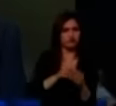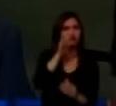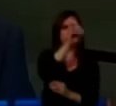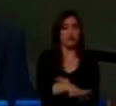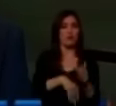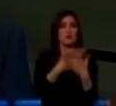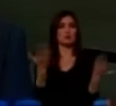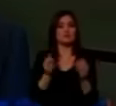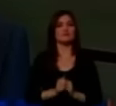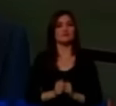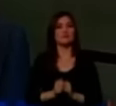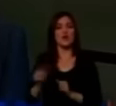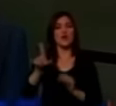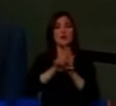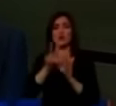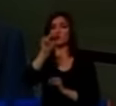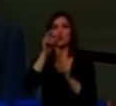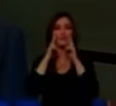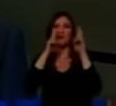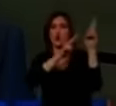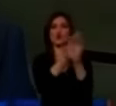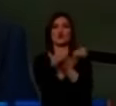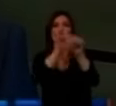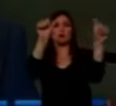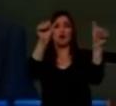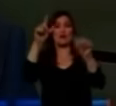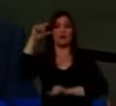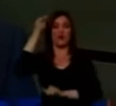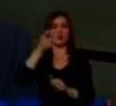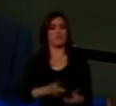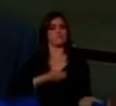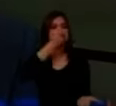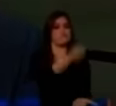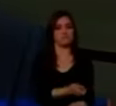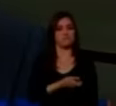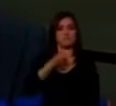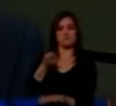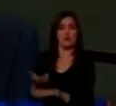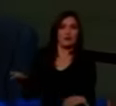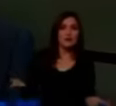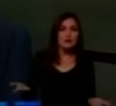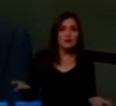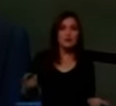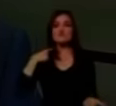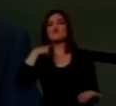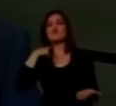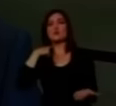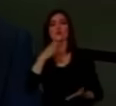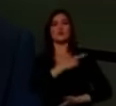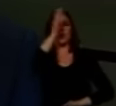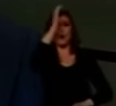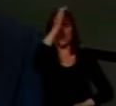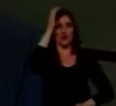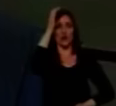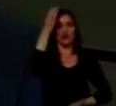de las universidades privadas que reciben financiamiento estatal. Directamente perjudicadas serán las universidades Católica de Quito